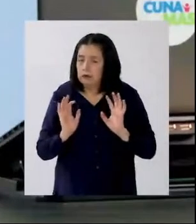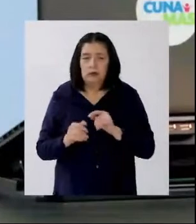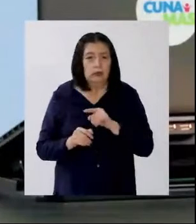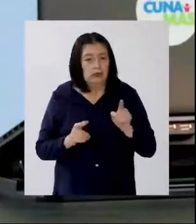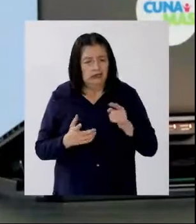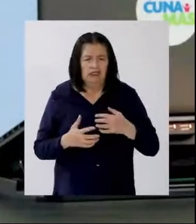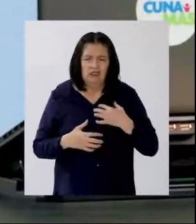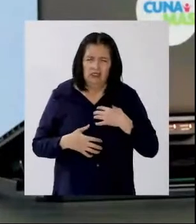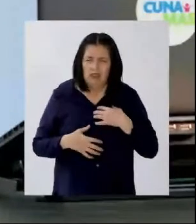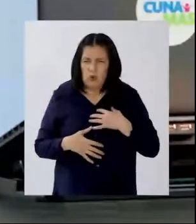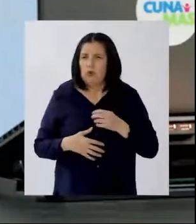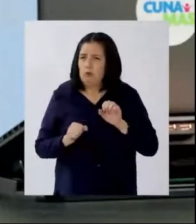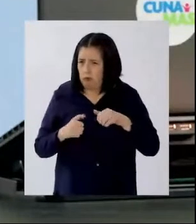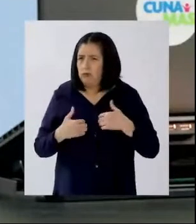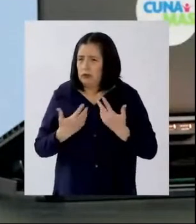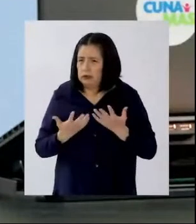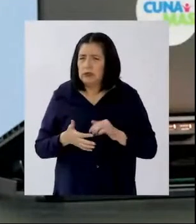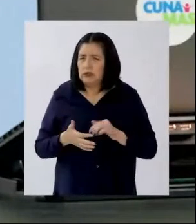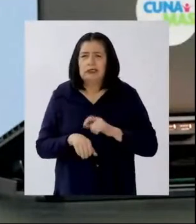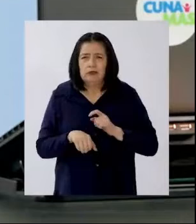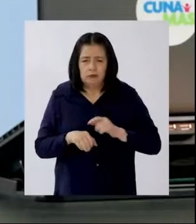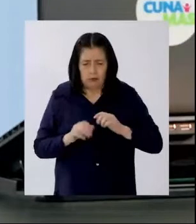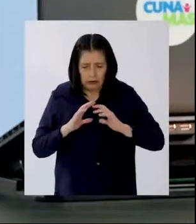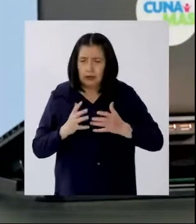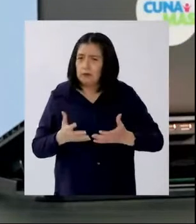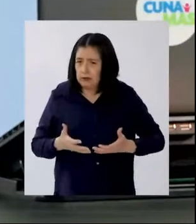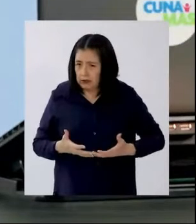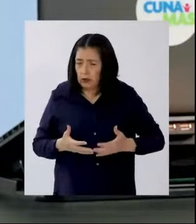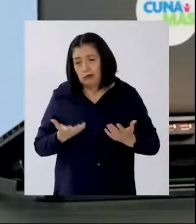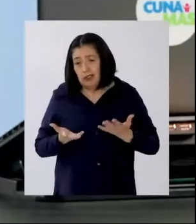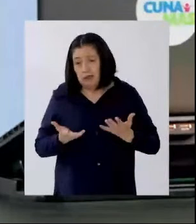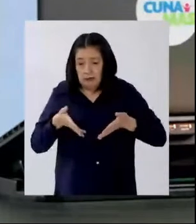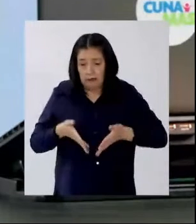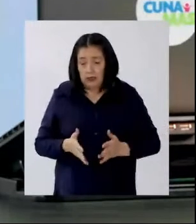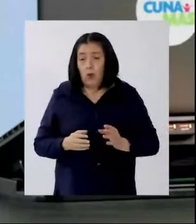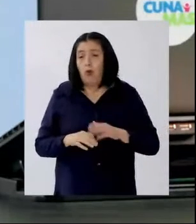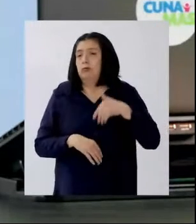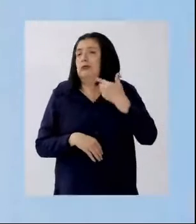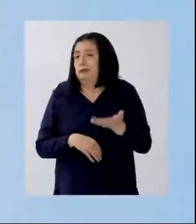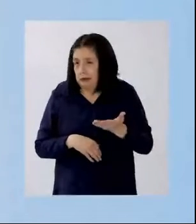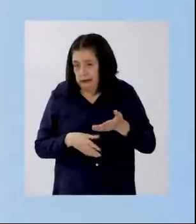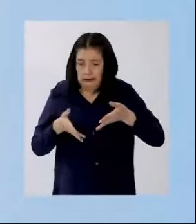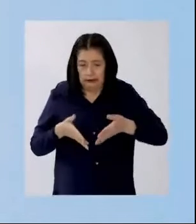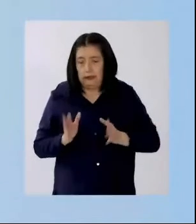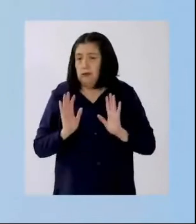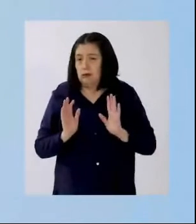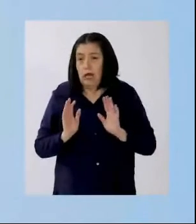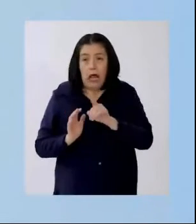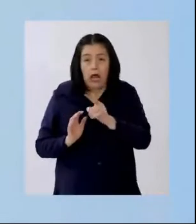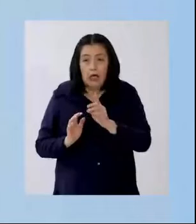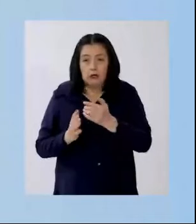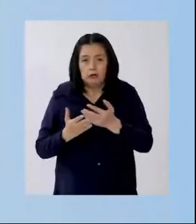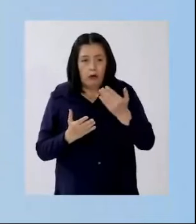Estas molestias pueden presentarse durante el embarazo, parto o después del parto, más si